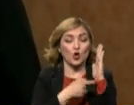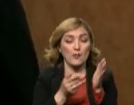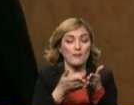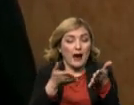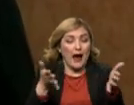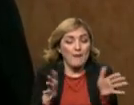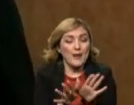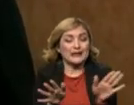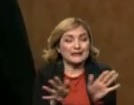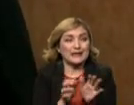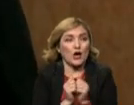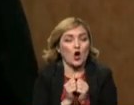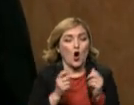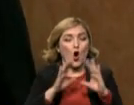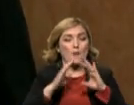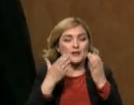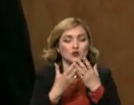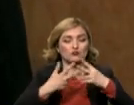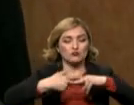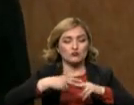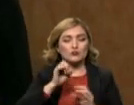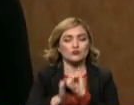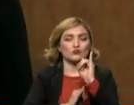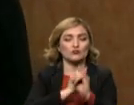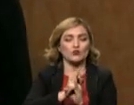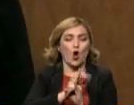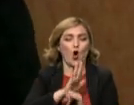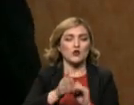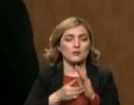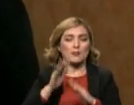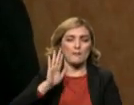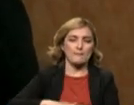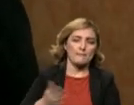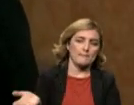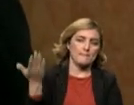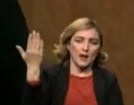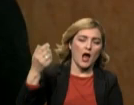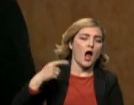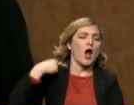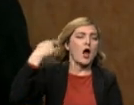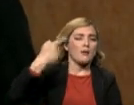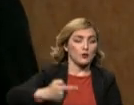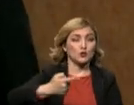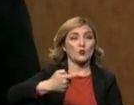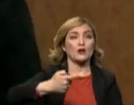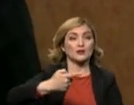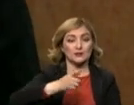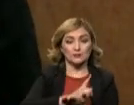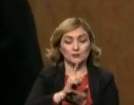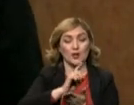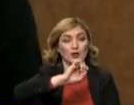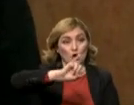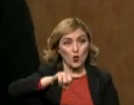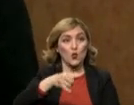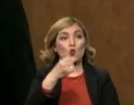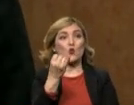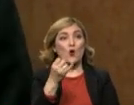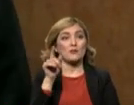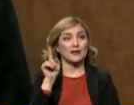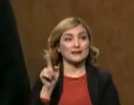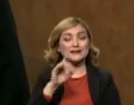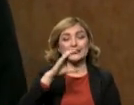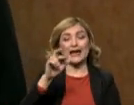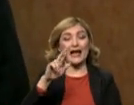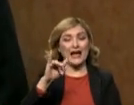La Comisión de Relaciones Internacionales convocará nuevamente para el jueves de la siguiente semana a Francisco Carrión para que explique esta denuncia